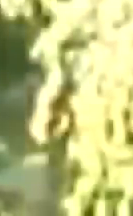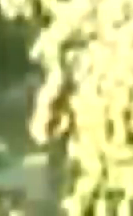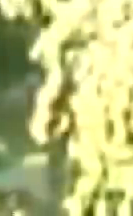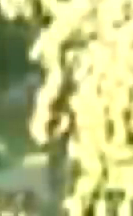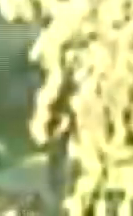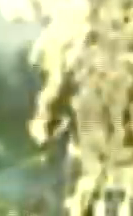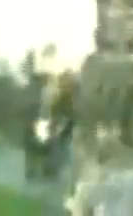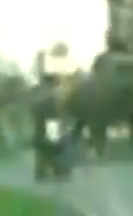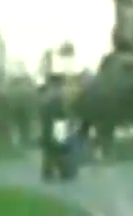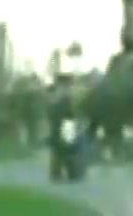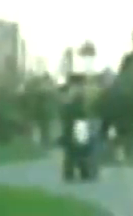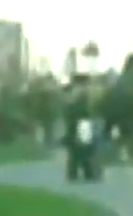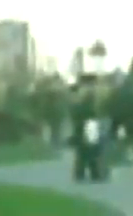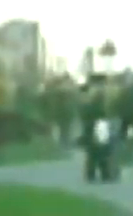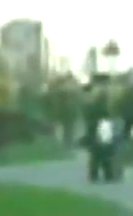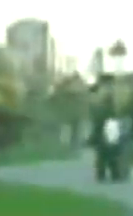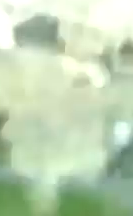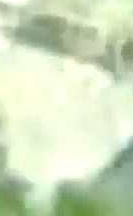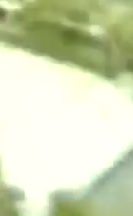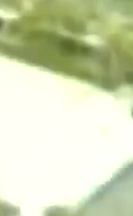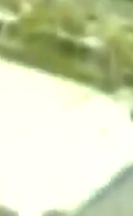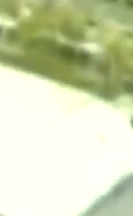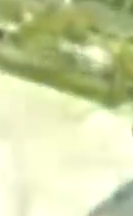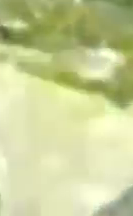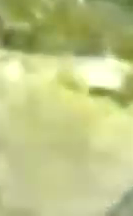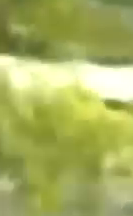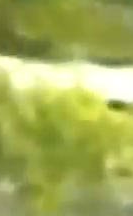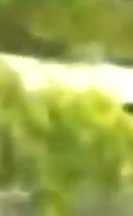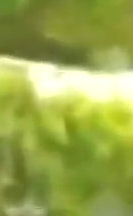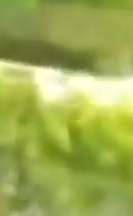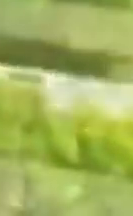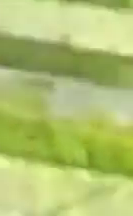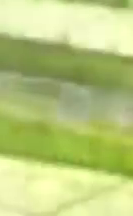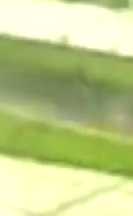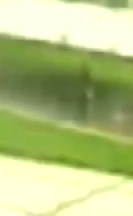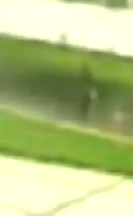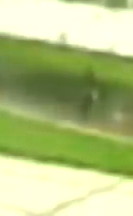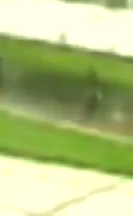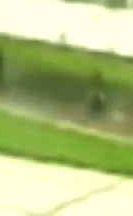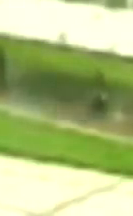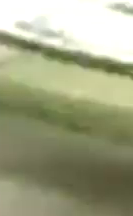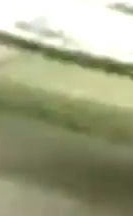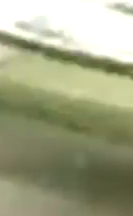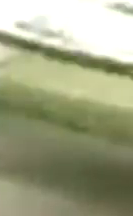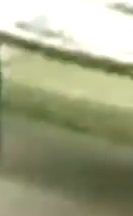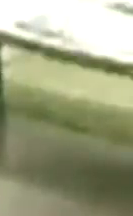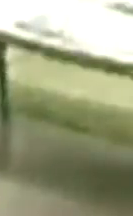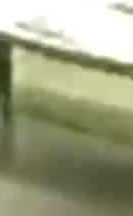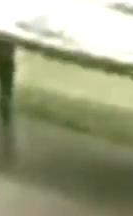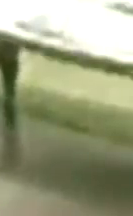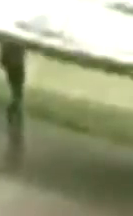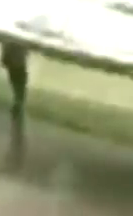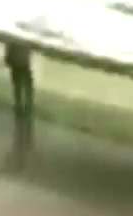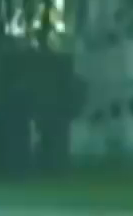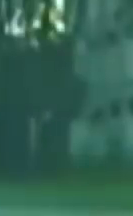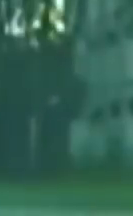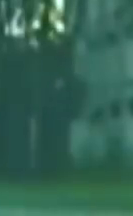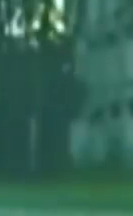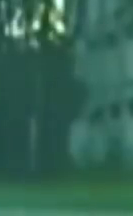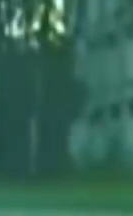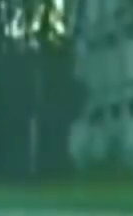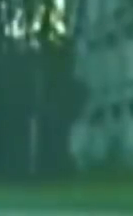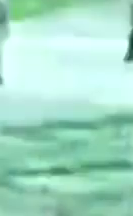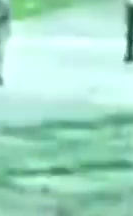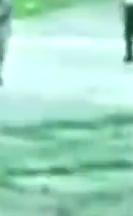la institución de educación superior más antigua de Venezuela, alma mater, que ha venido recuperando